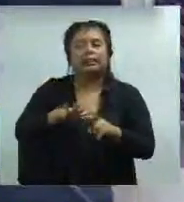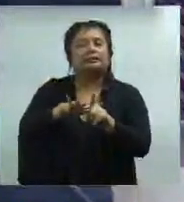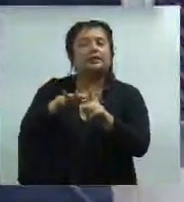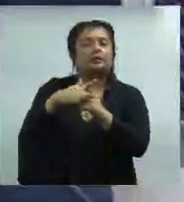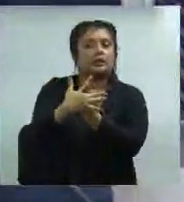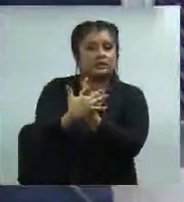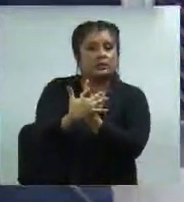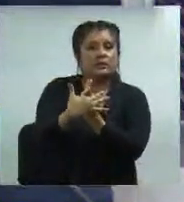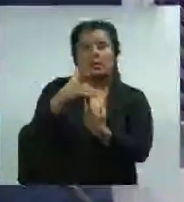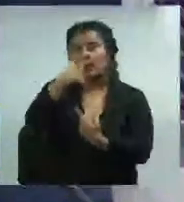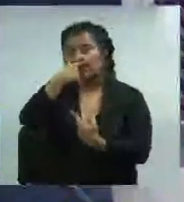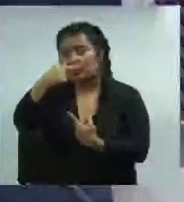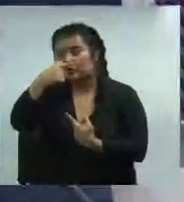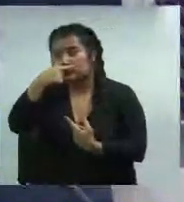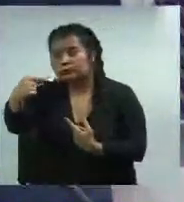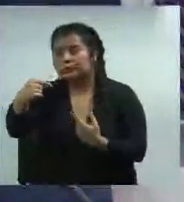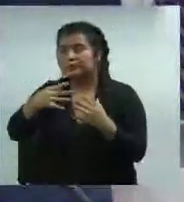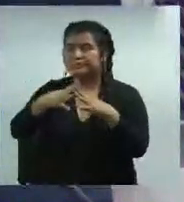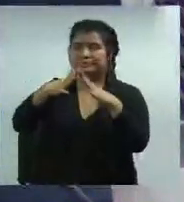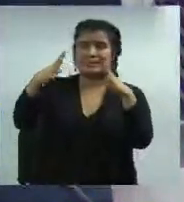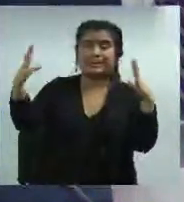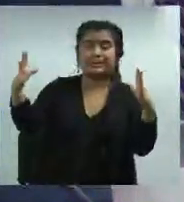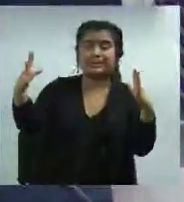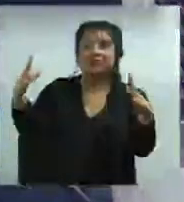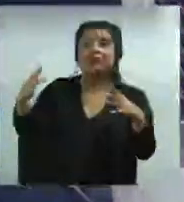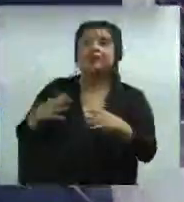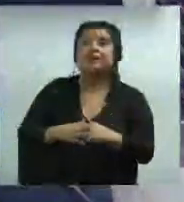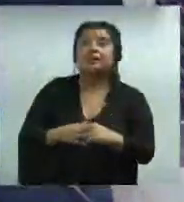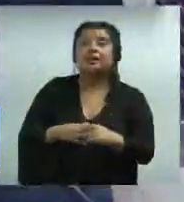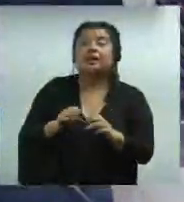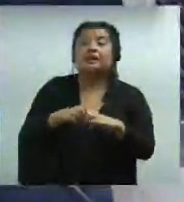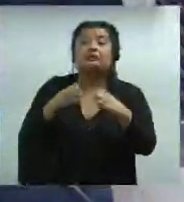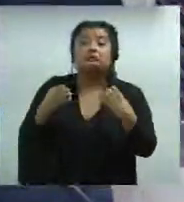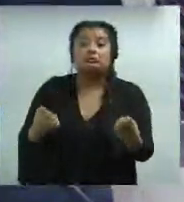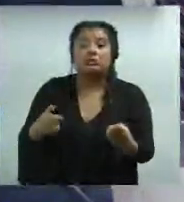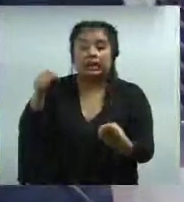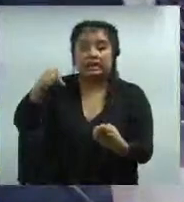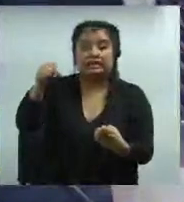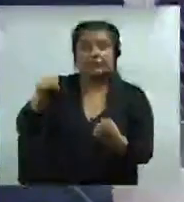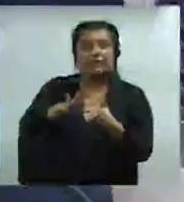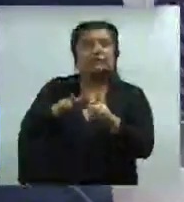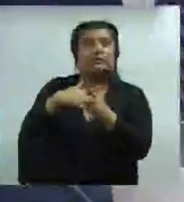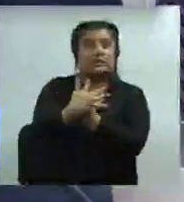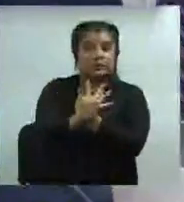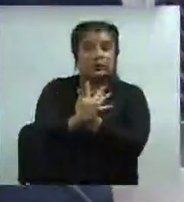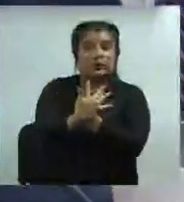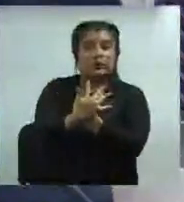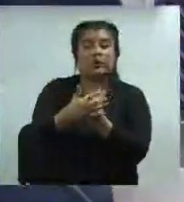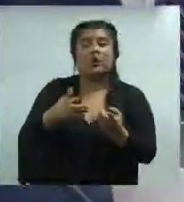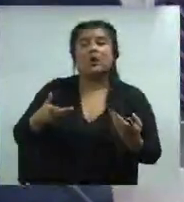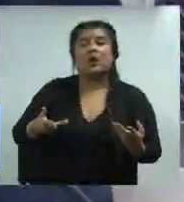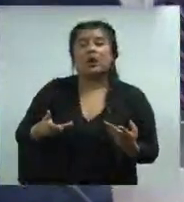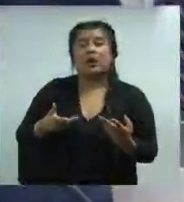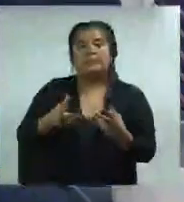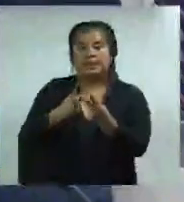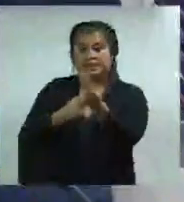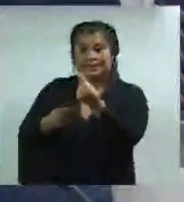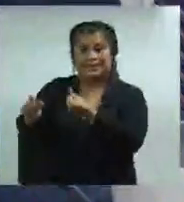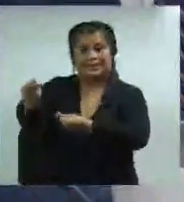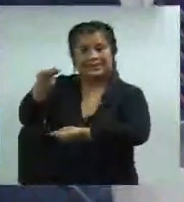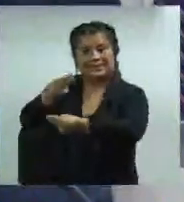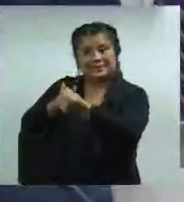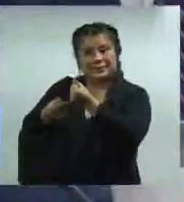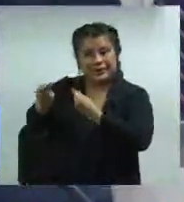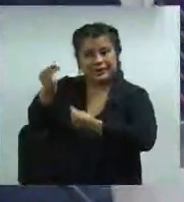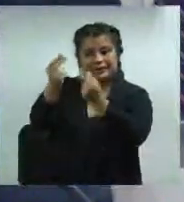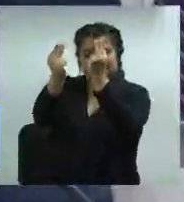una corrupción enorme. Mediante estos estados se tiene la libertad para hacer transferencias